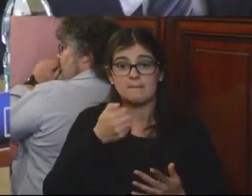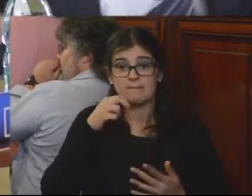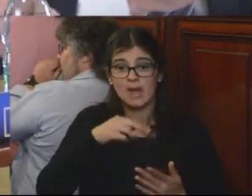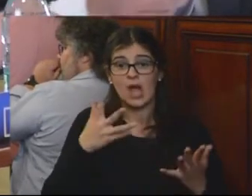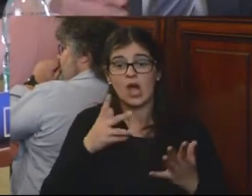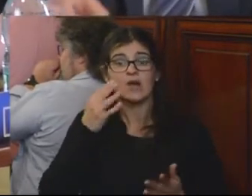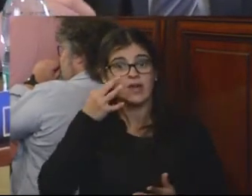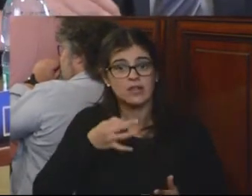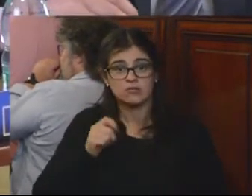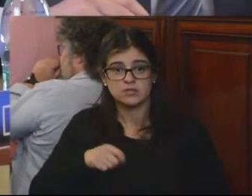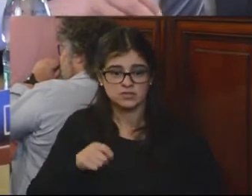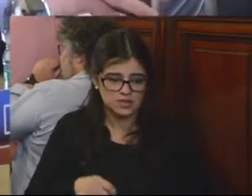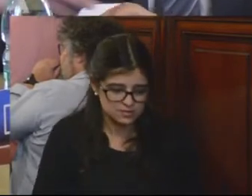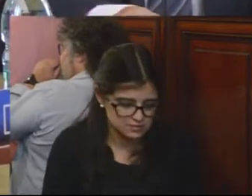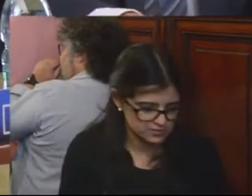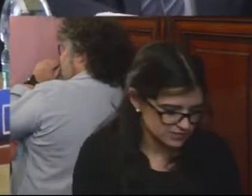justicia